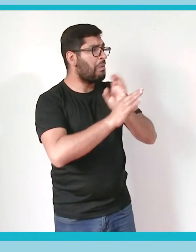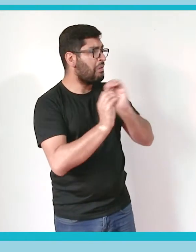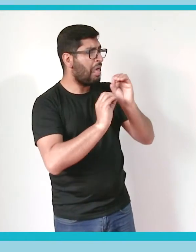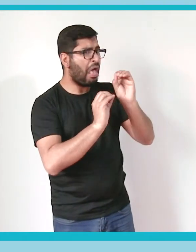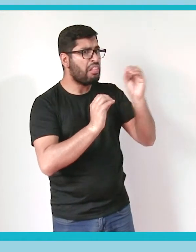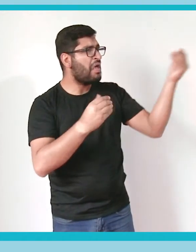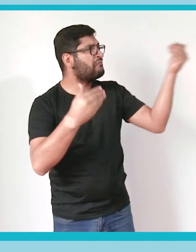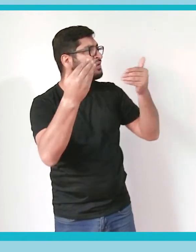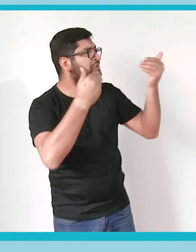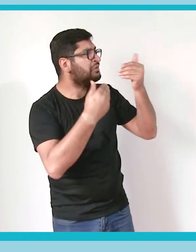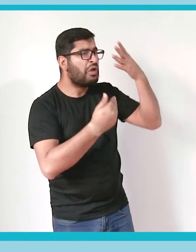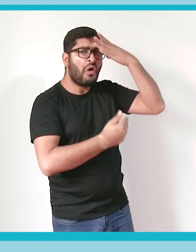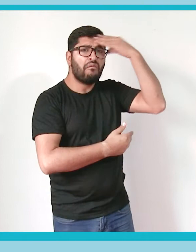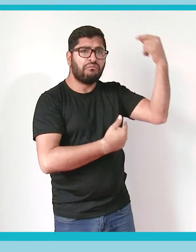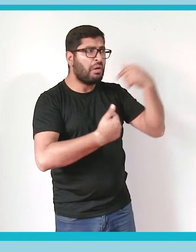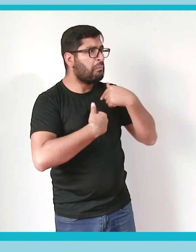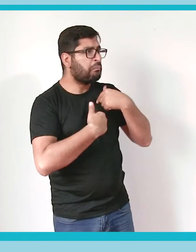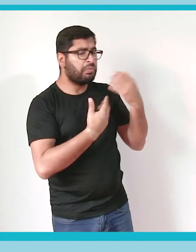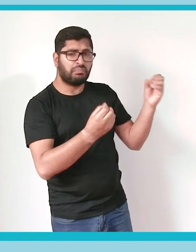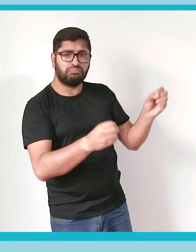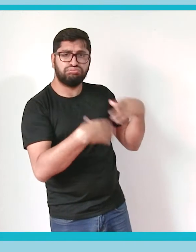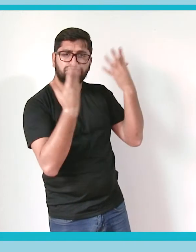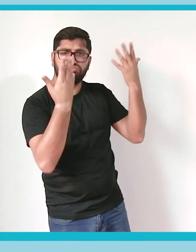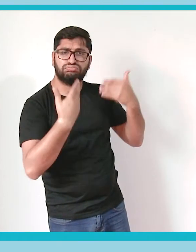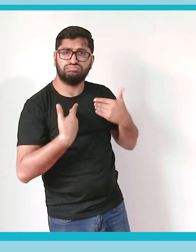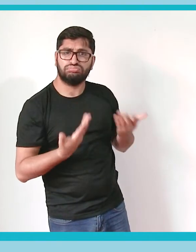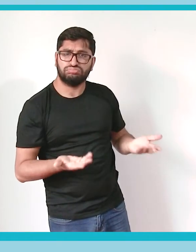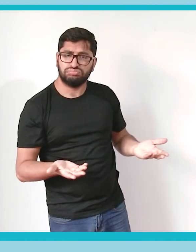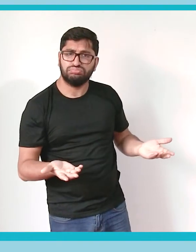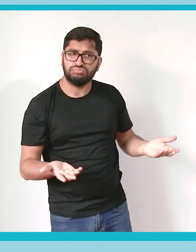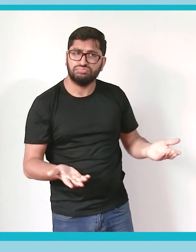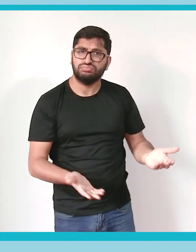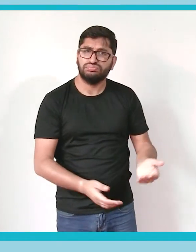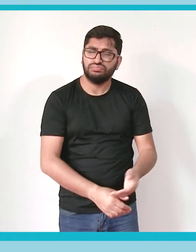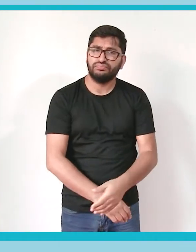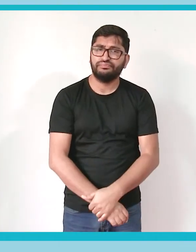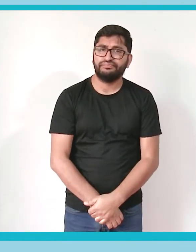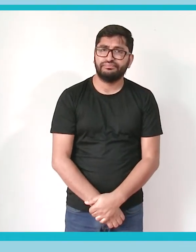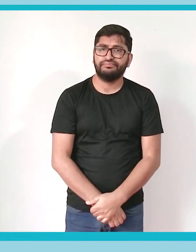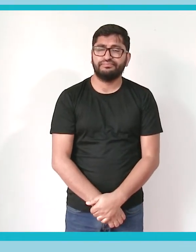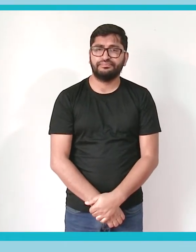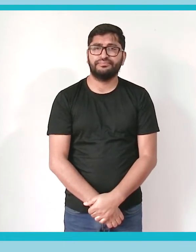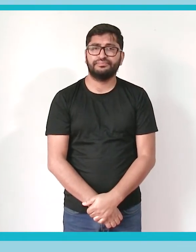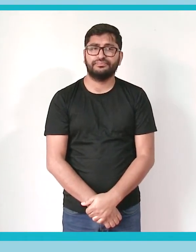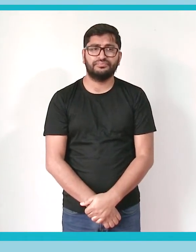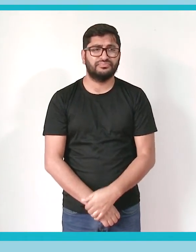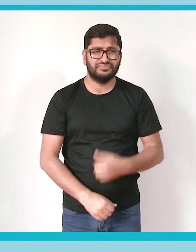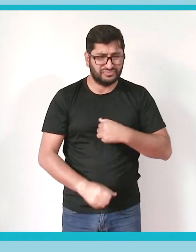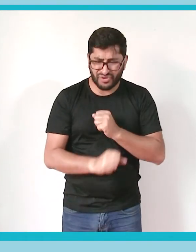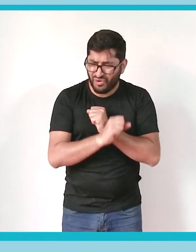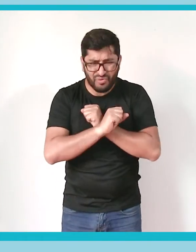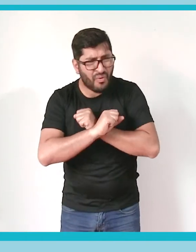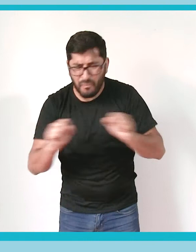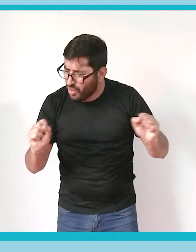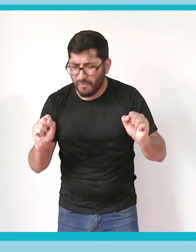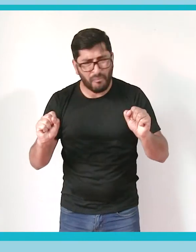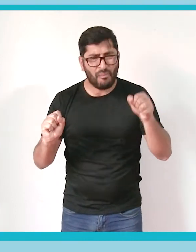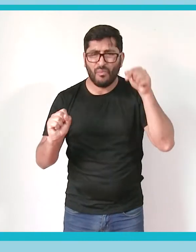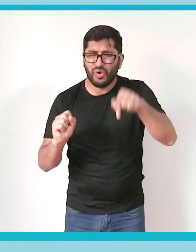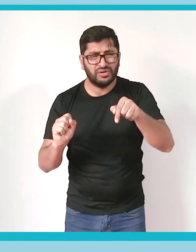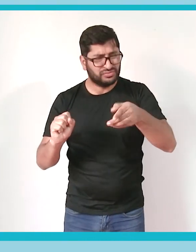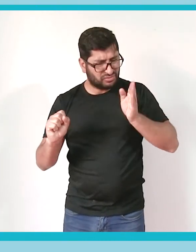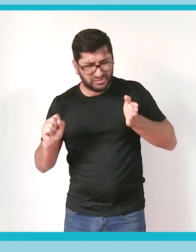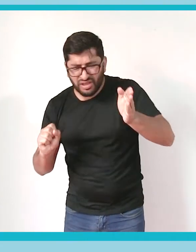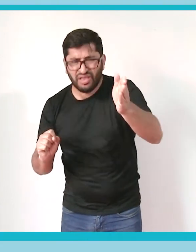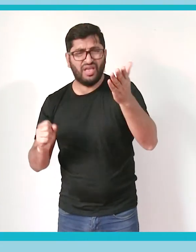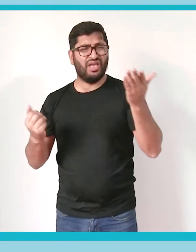después ya se olvidan de ellos. Para que se queden con... ¿Cómo podemos revertir? ¿No? ¿Cómo podemos revertir que no siga